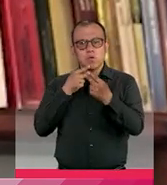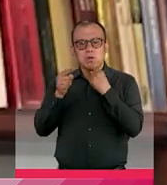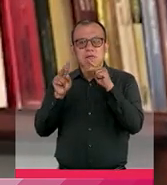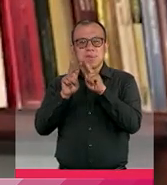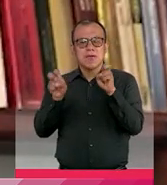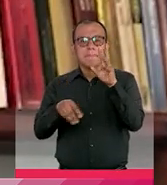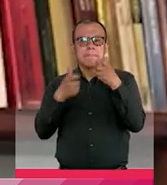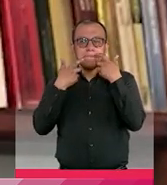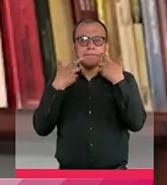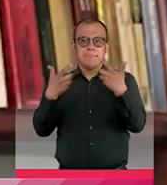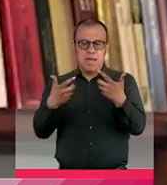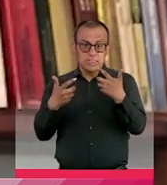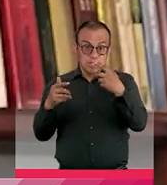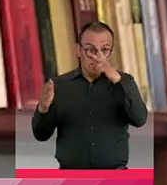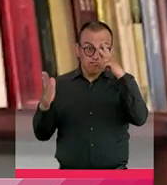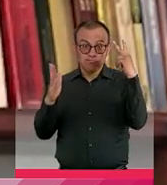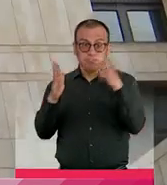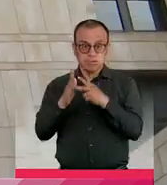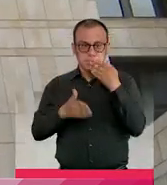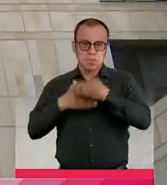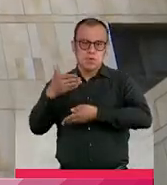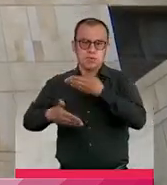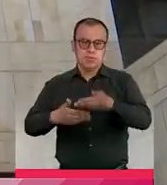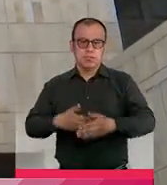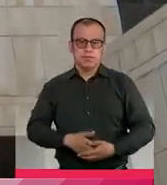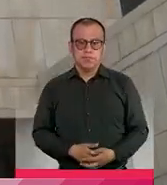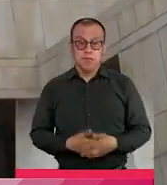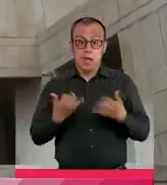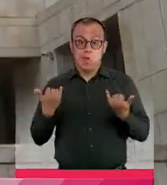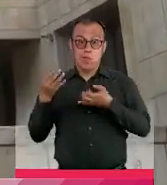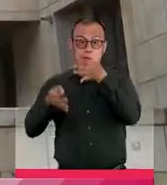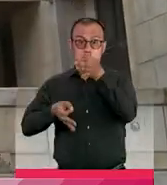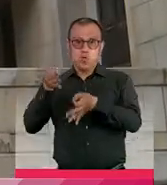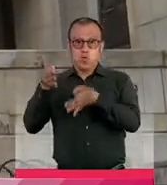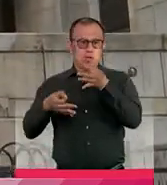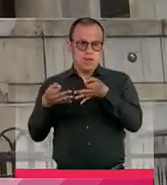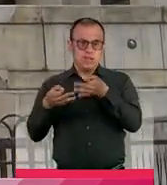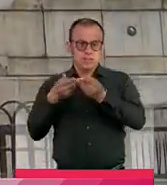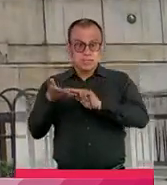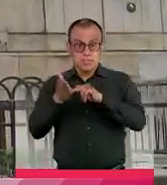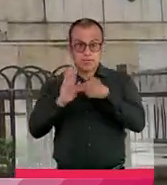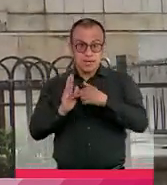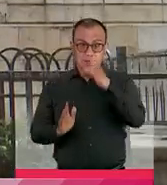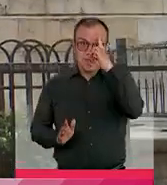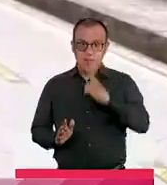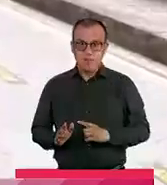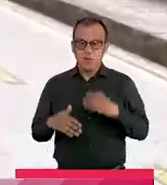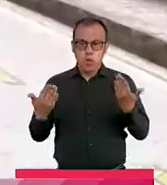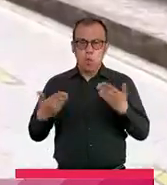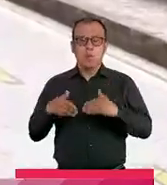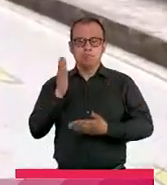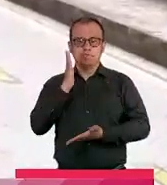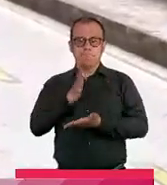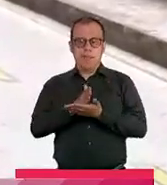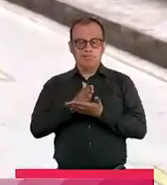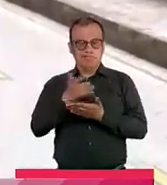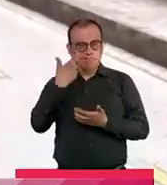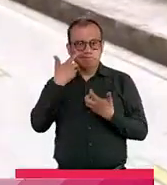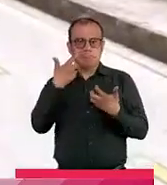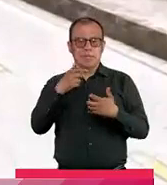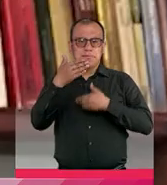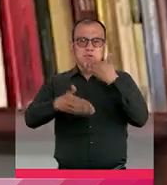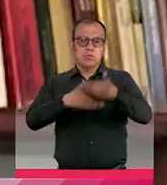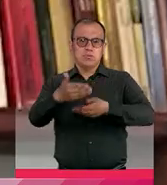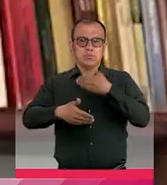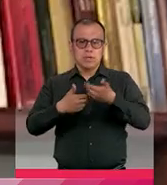pero sobre todo que no se acatan los fallos los juristas señalan además que no puede ser la decisión sentaría un precedente nefasto para la